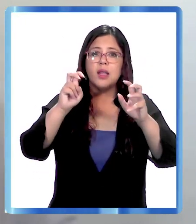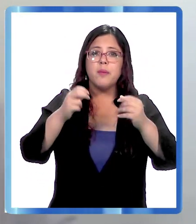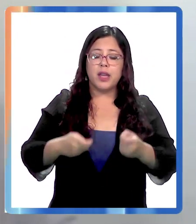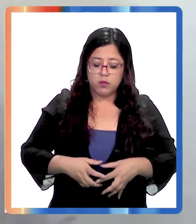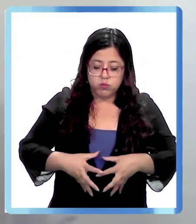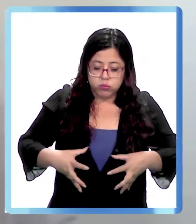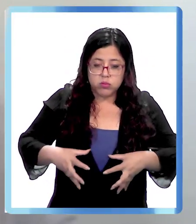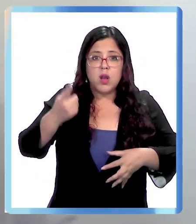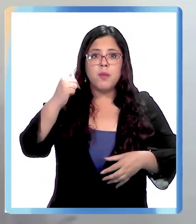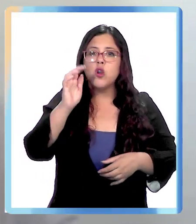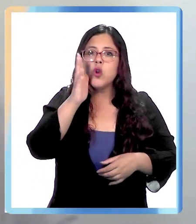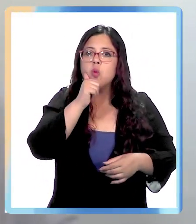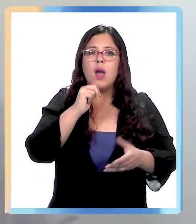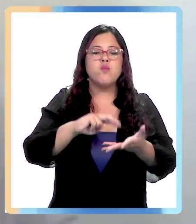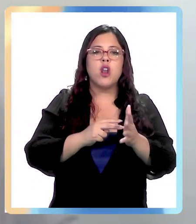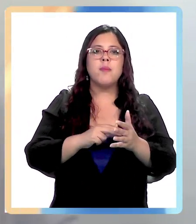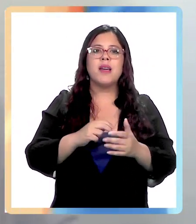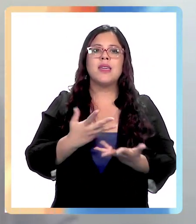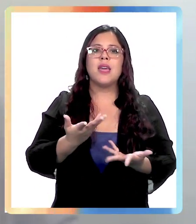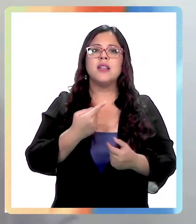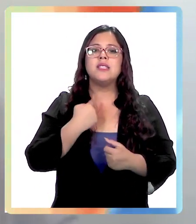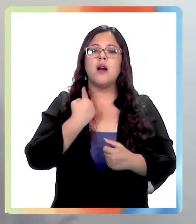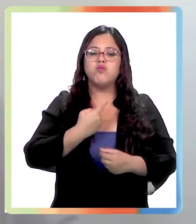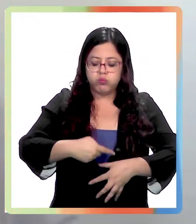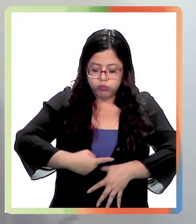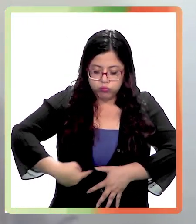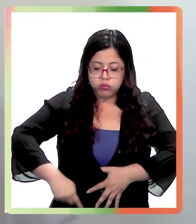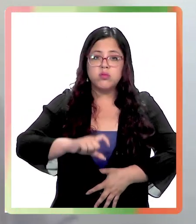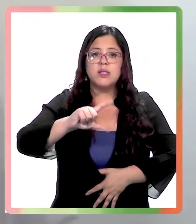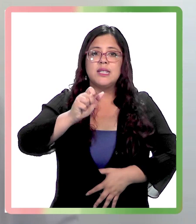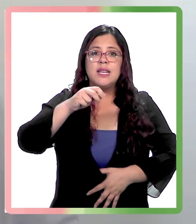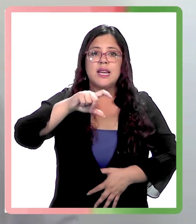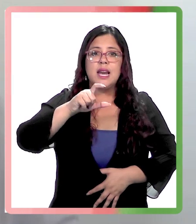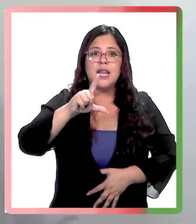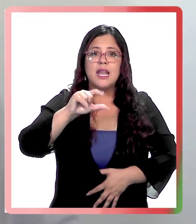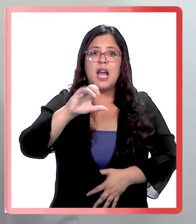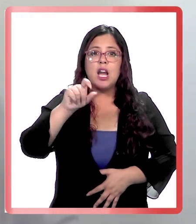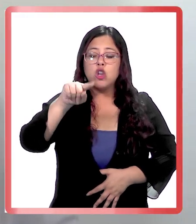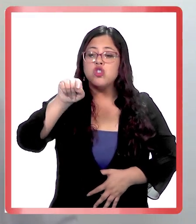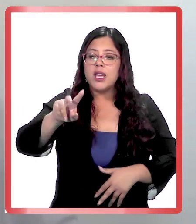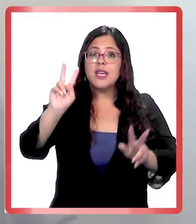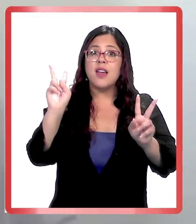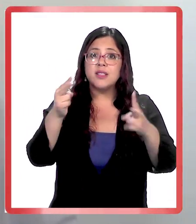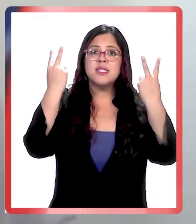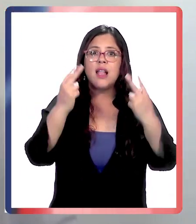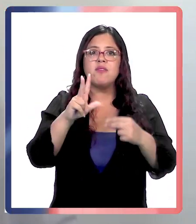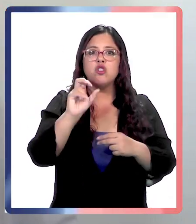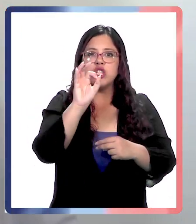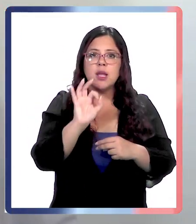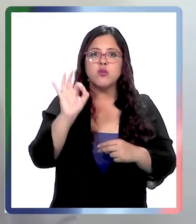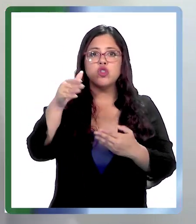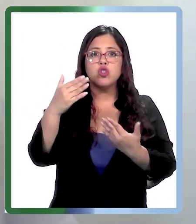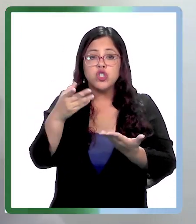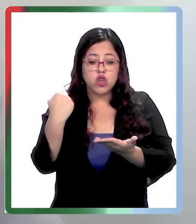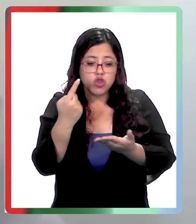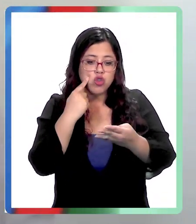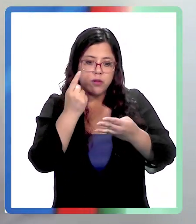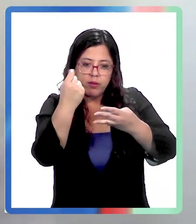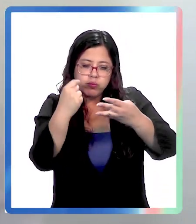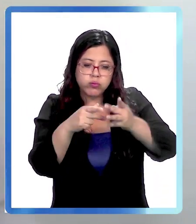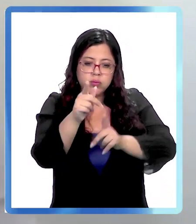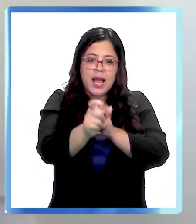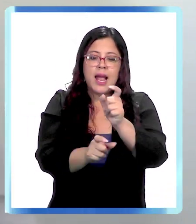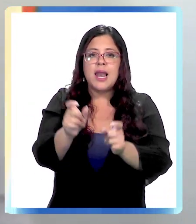tiene compromiso en los ganglios, la sobrevida es de aproximadamente un 80%. Por lo tanto, si nosotros